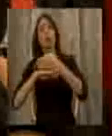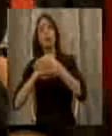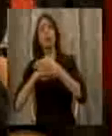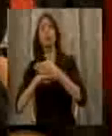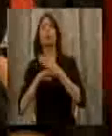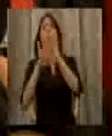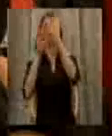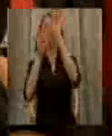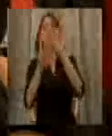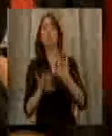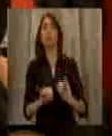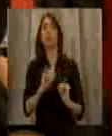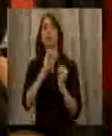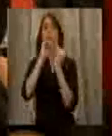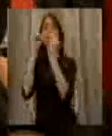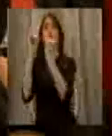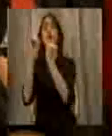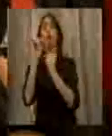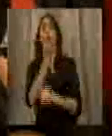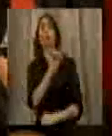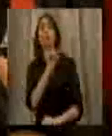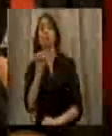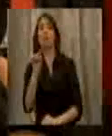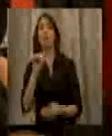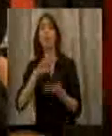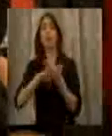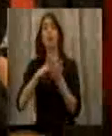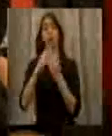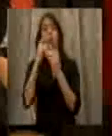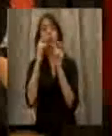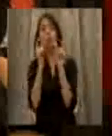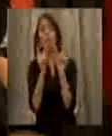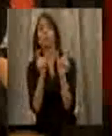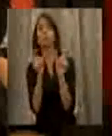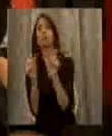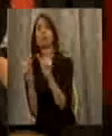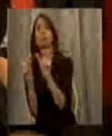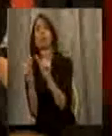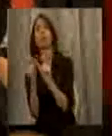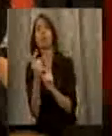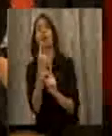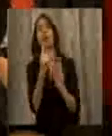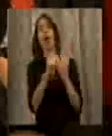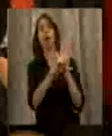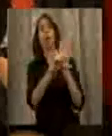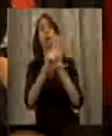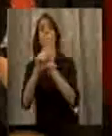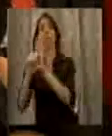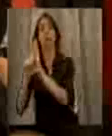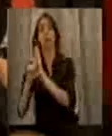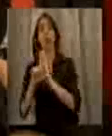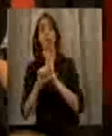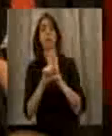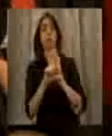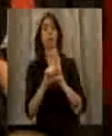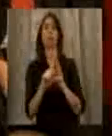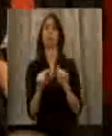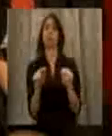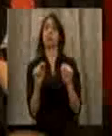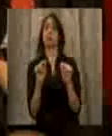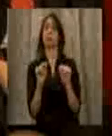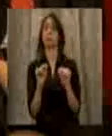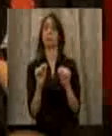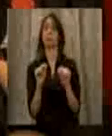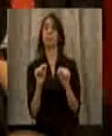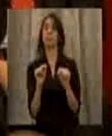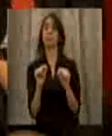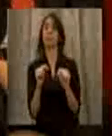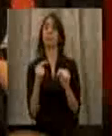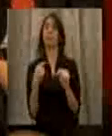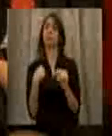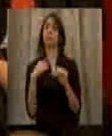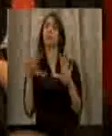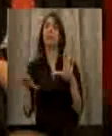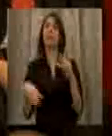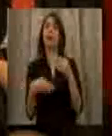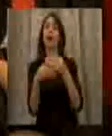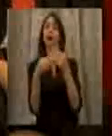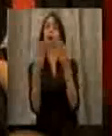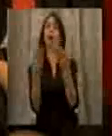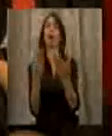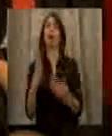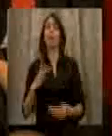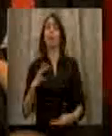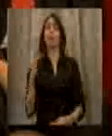los informes semanales de seguimiento de cada una de las leyes. Así que también agrego a las